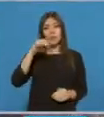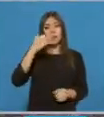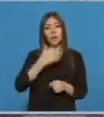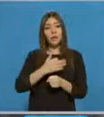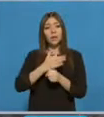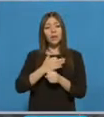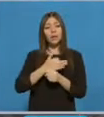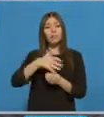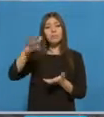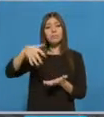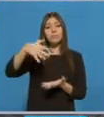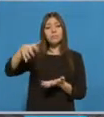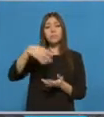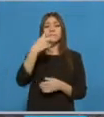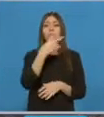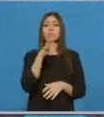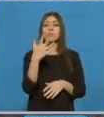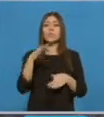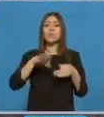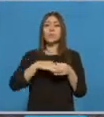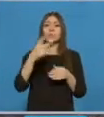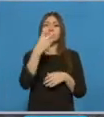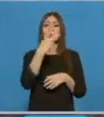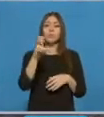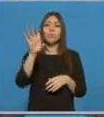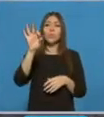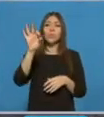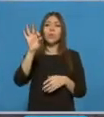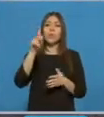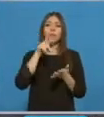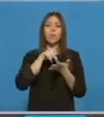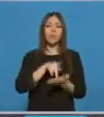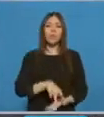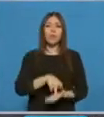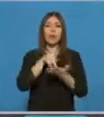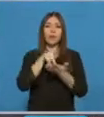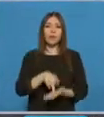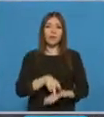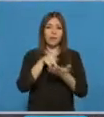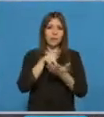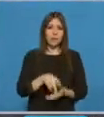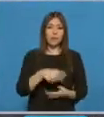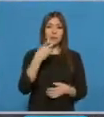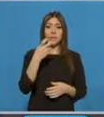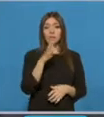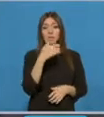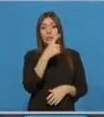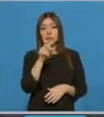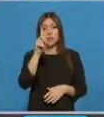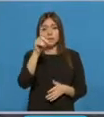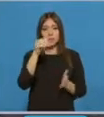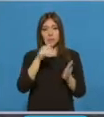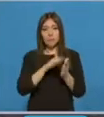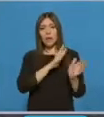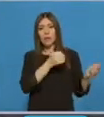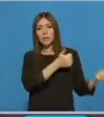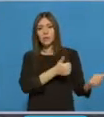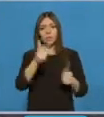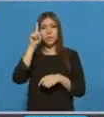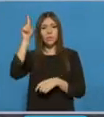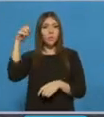acopiado casi 240 toneladas, de las cuales 130,000 ya se han enviado al estado de